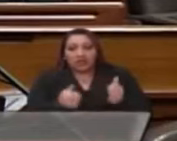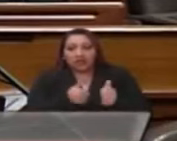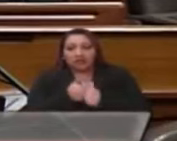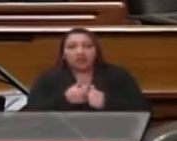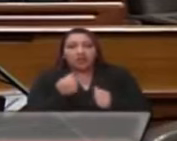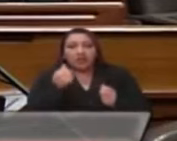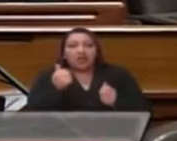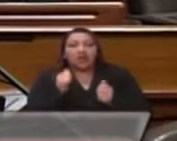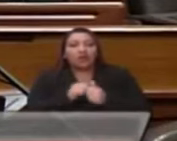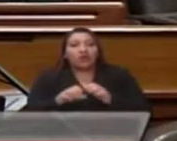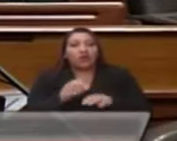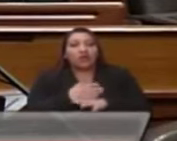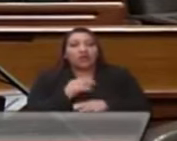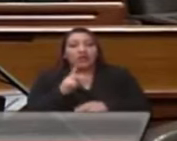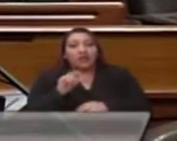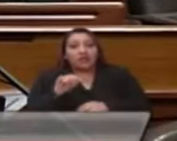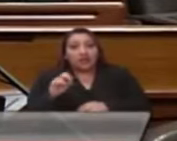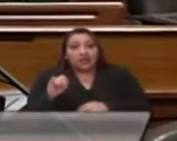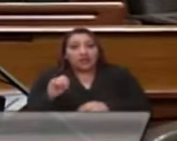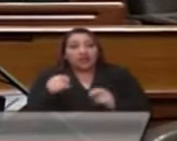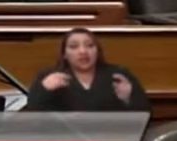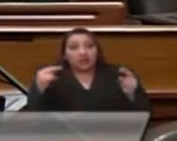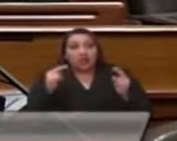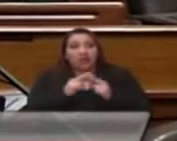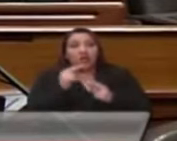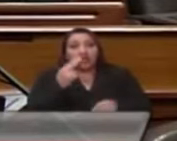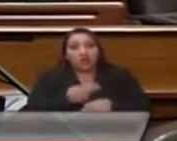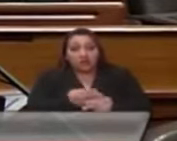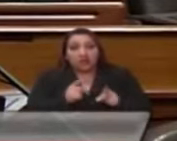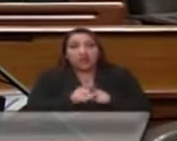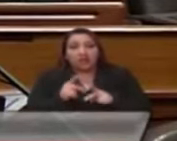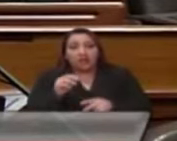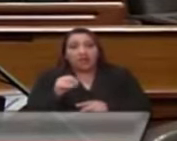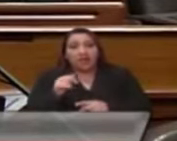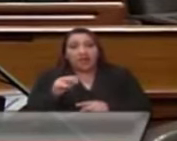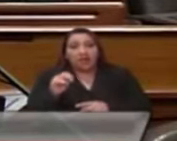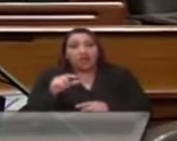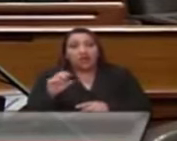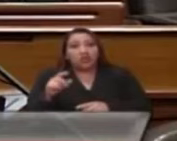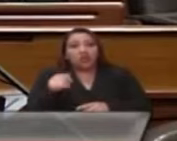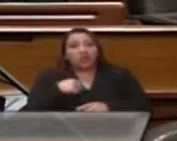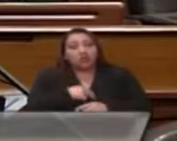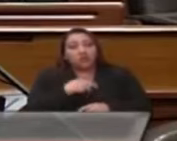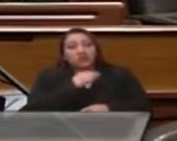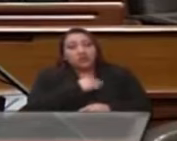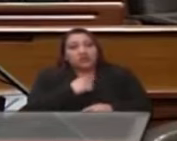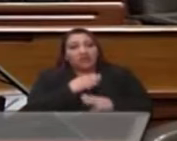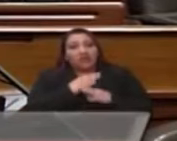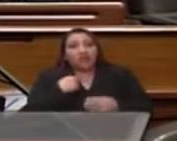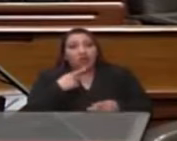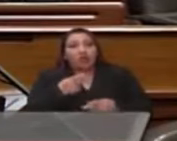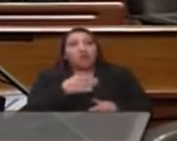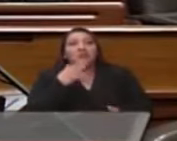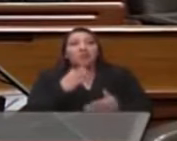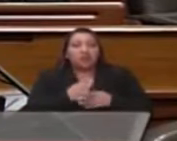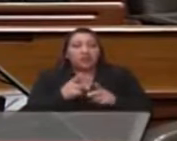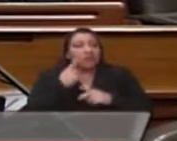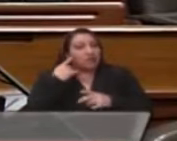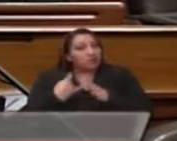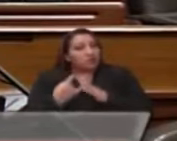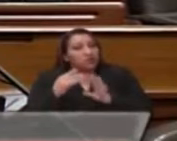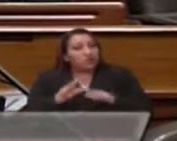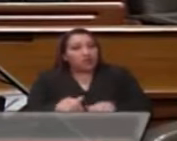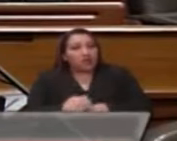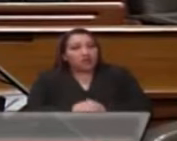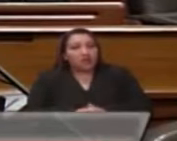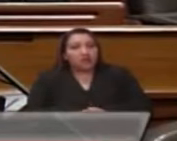seguimientos y rastreos que realizó la DINI, encontraremos el nombre también de Mariano González, nuestro ministro de Defensa, como víctima de estas